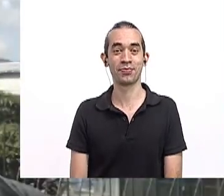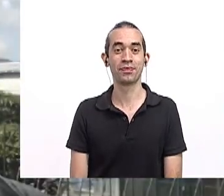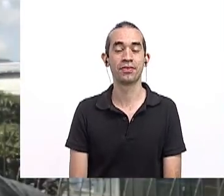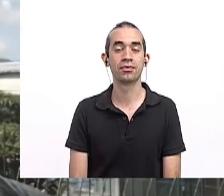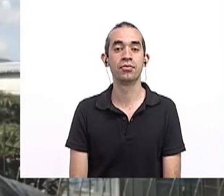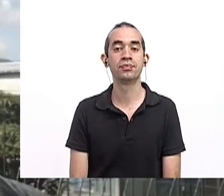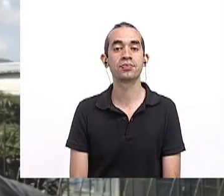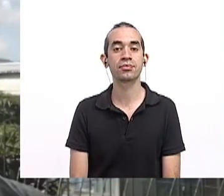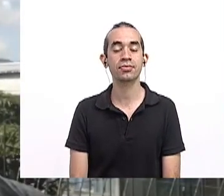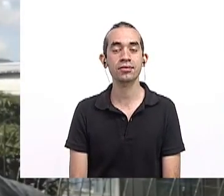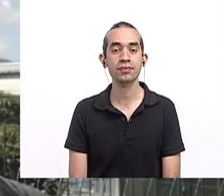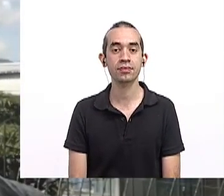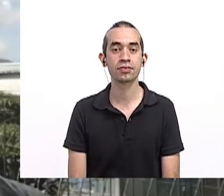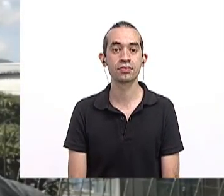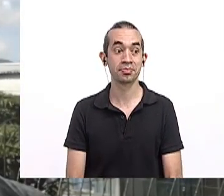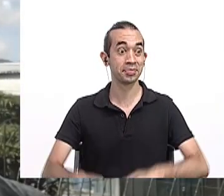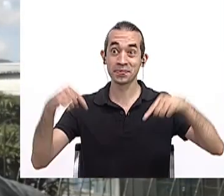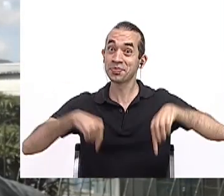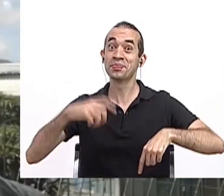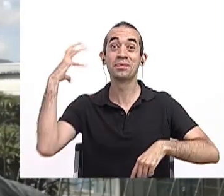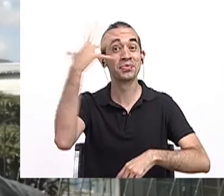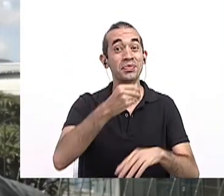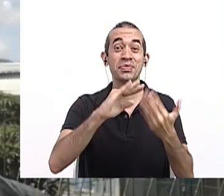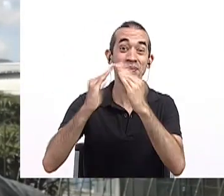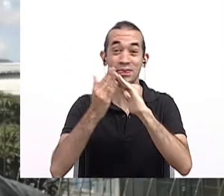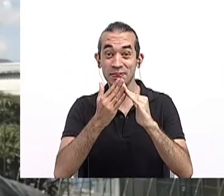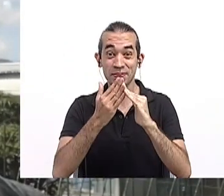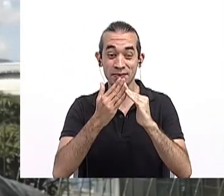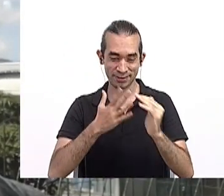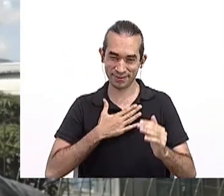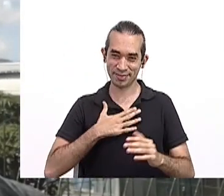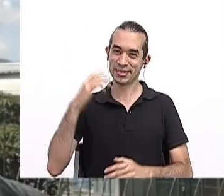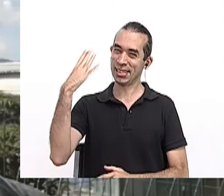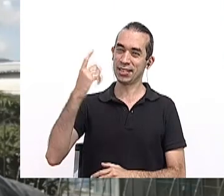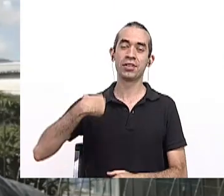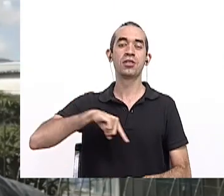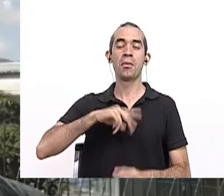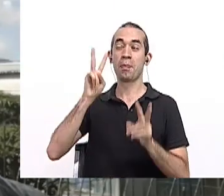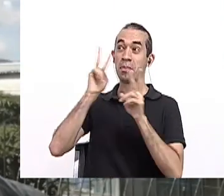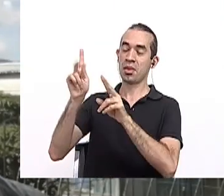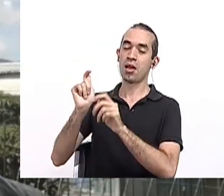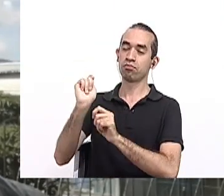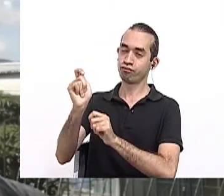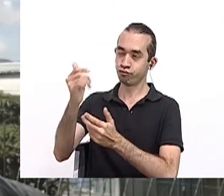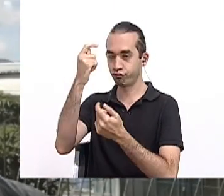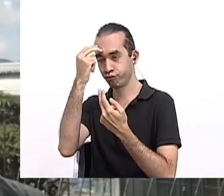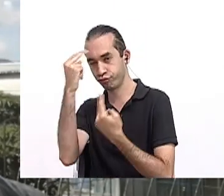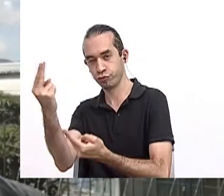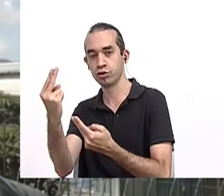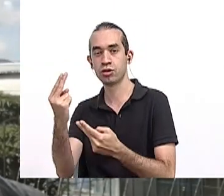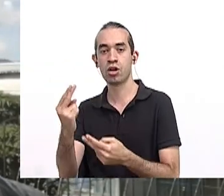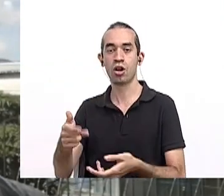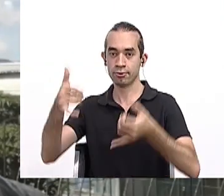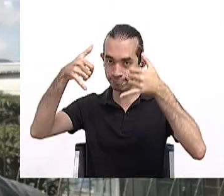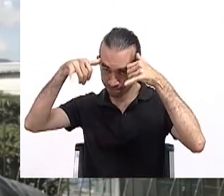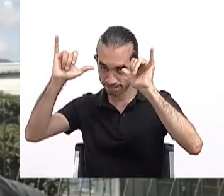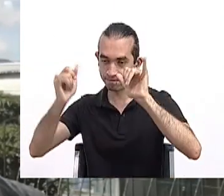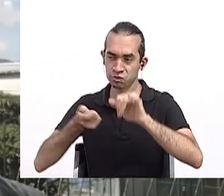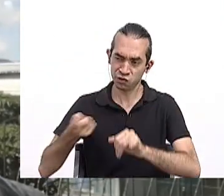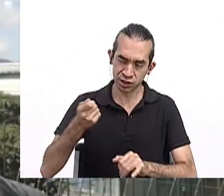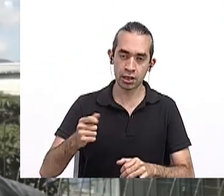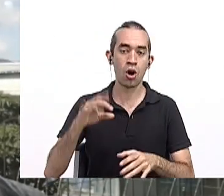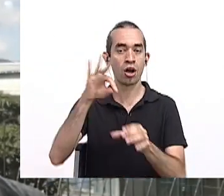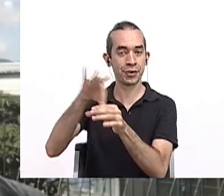y aquí desde mi bella ciudad de cartago estoy en el monumento al bollero agricultor cartaginés